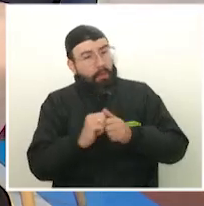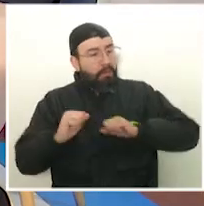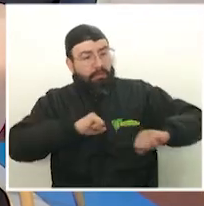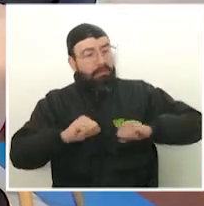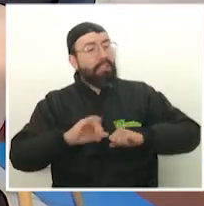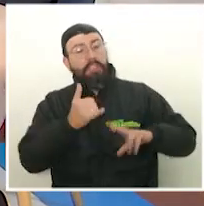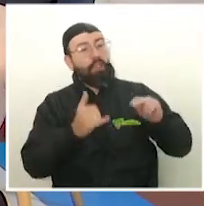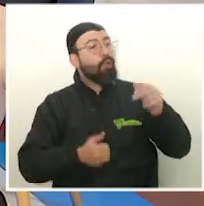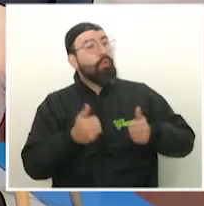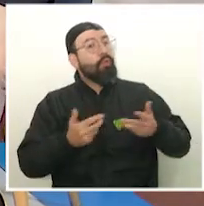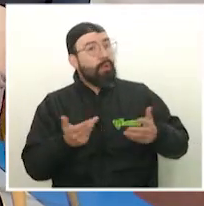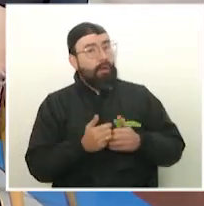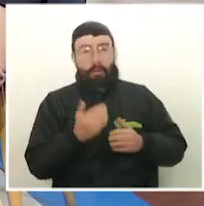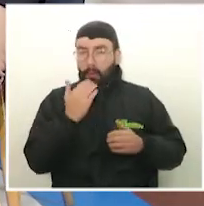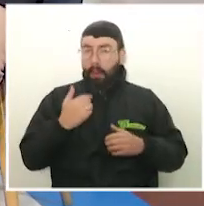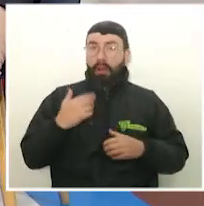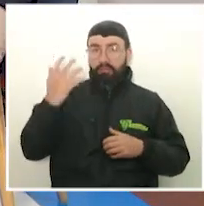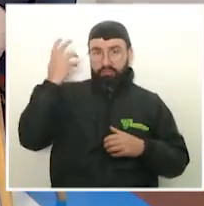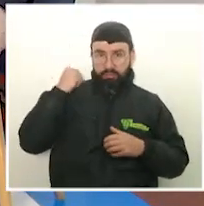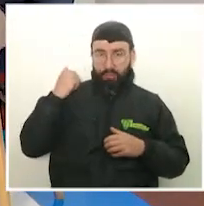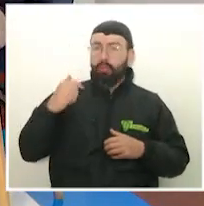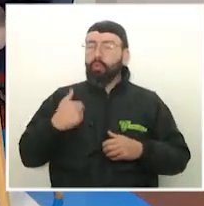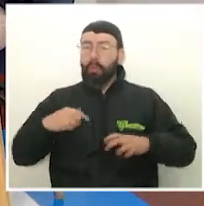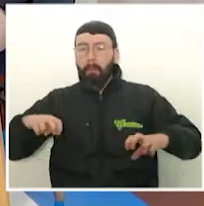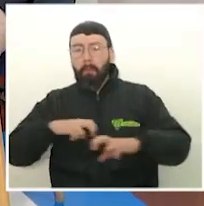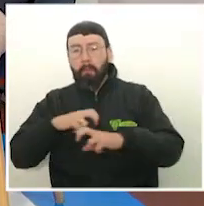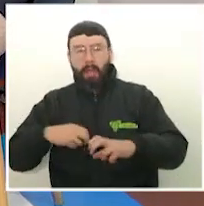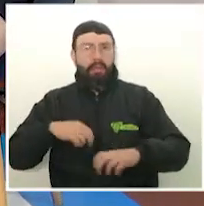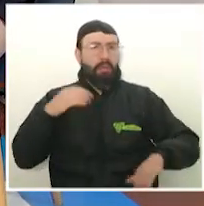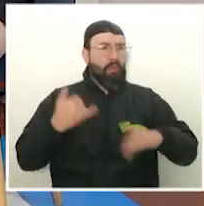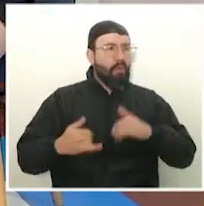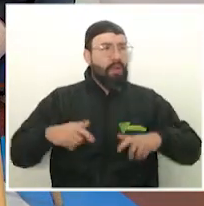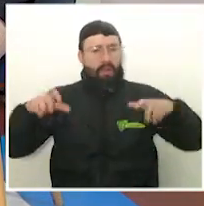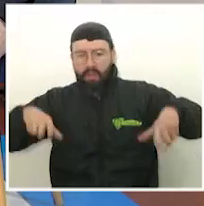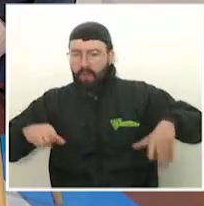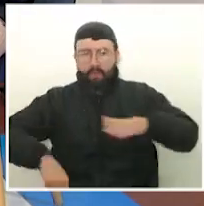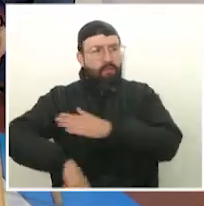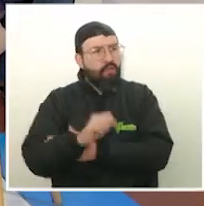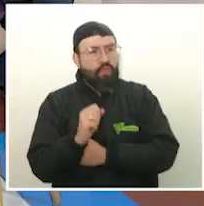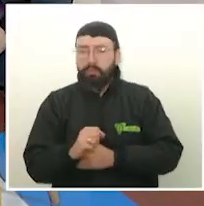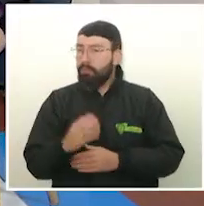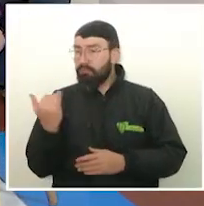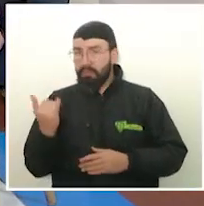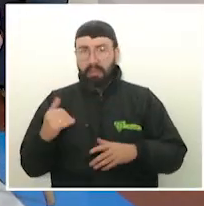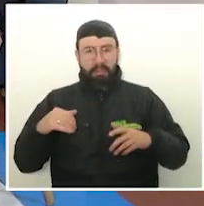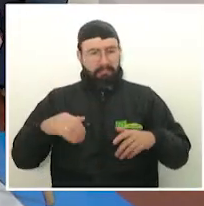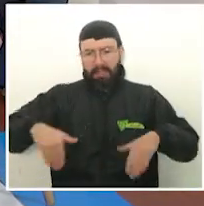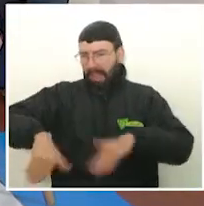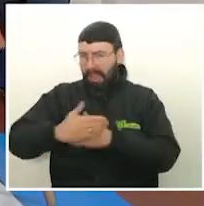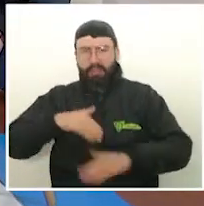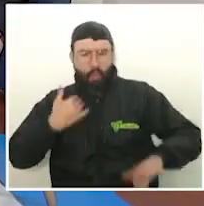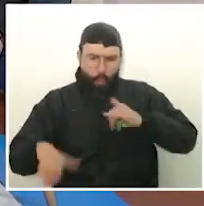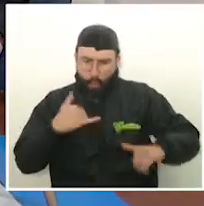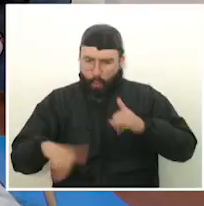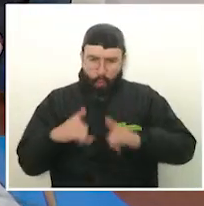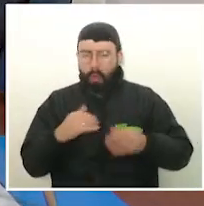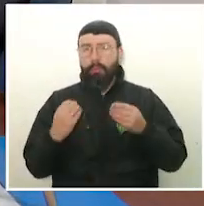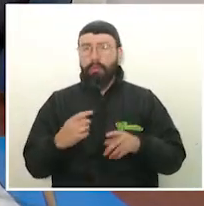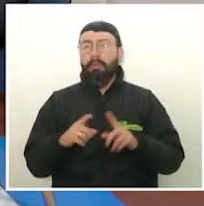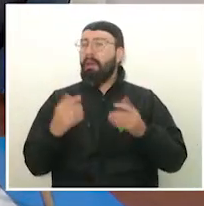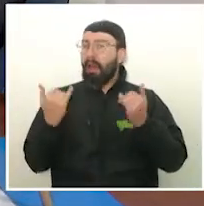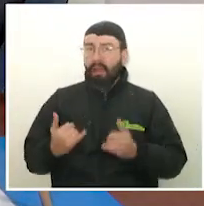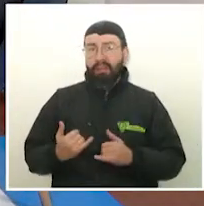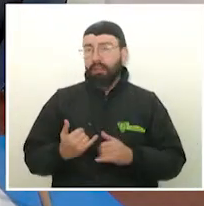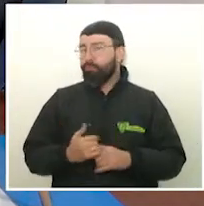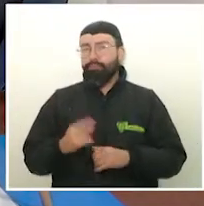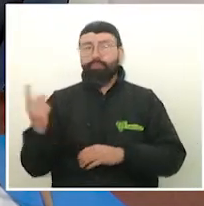a mí me tocó la época en que nosotros jugábamos en los parques ponchado y microfútbol, y eso no paraba, no salíamos de la calle. Pero ahorita ya no salen de la casa, porque